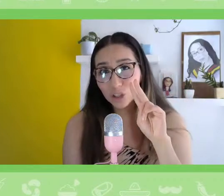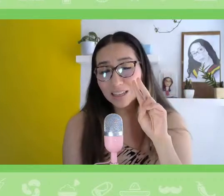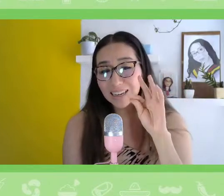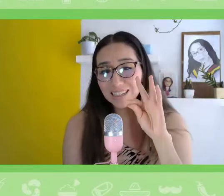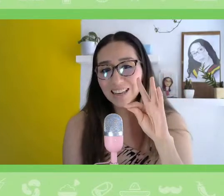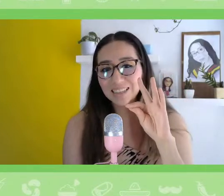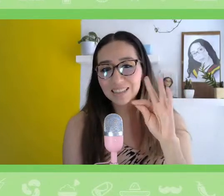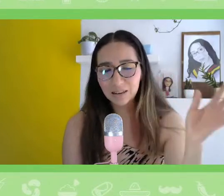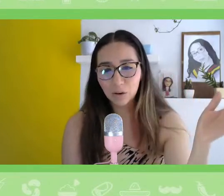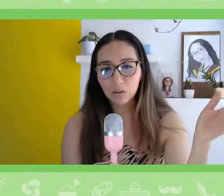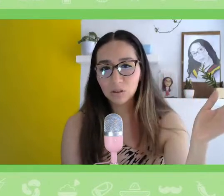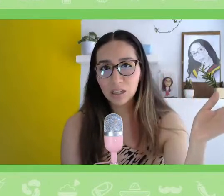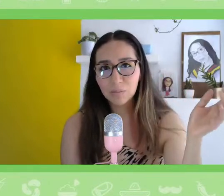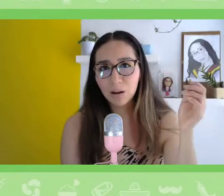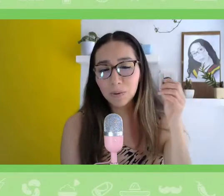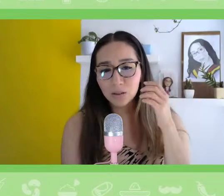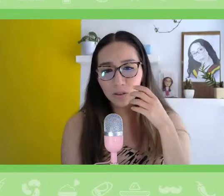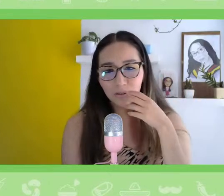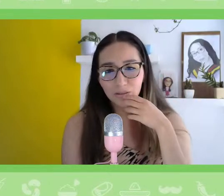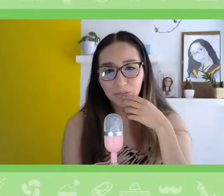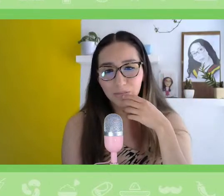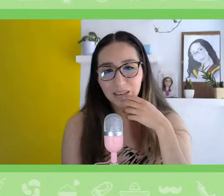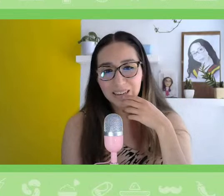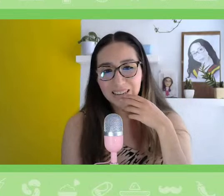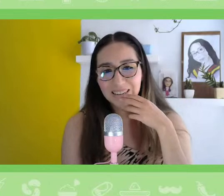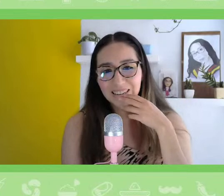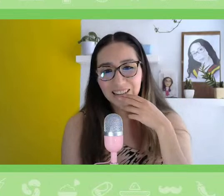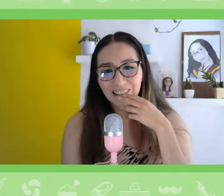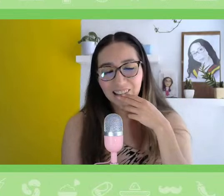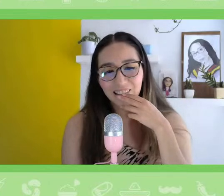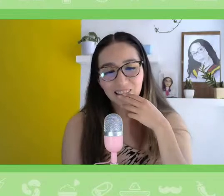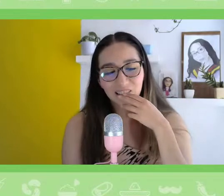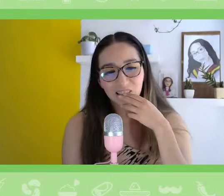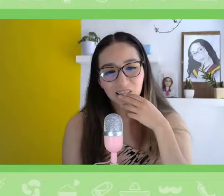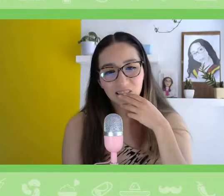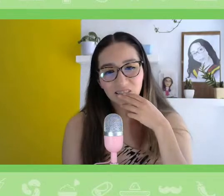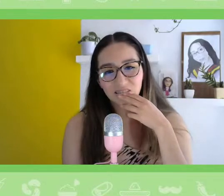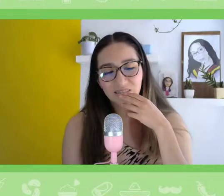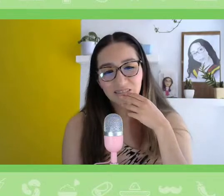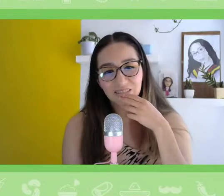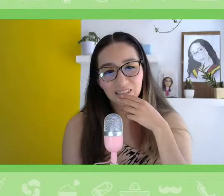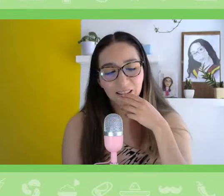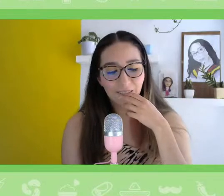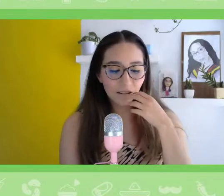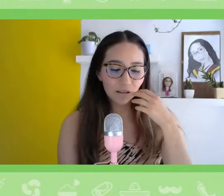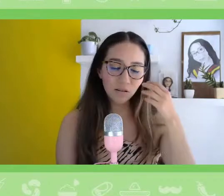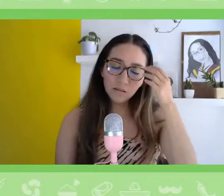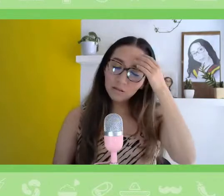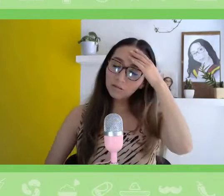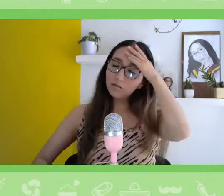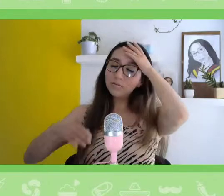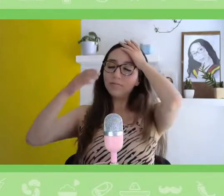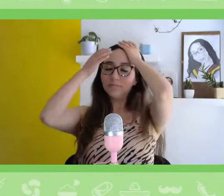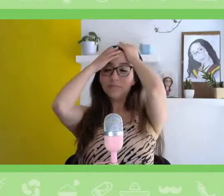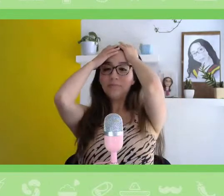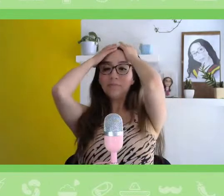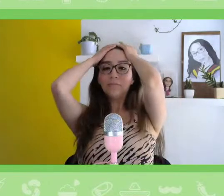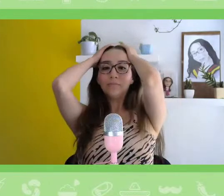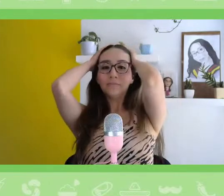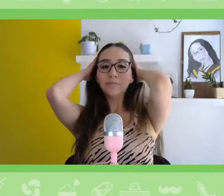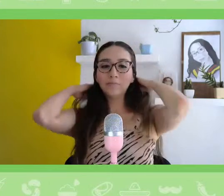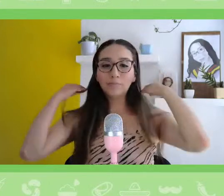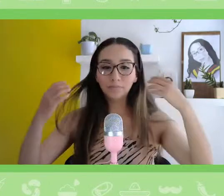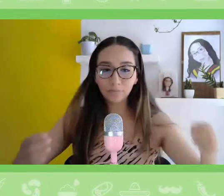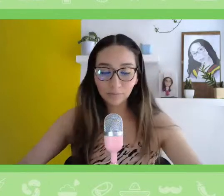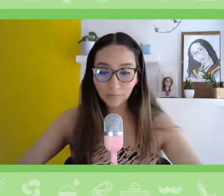integradas tres días de cuando 100 mil pesos si te quedas la noche del viernes para amanecer sábado la noche estado para amanecer